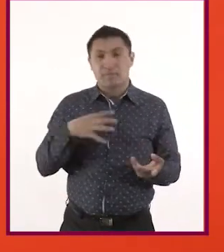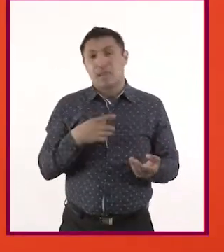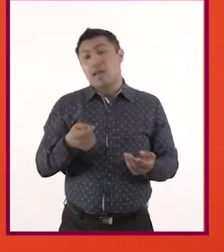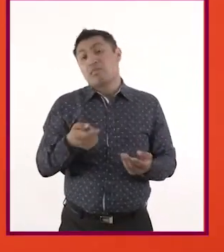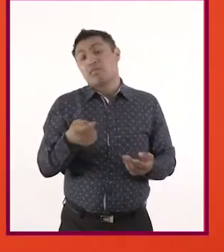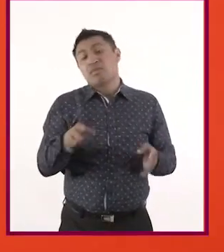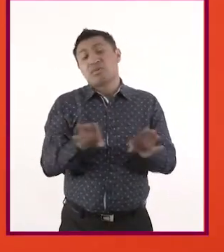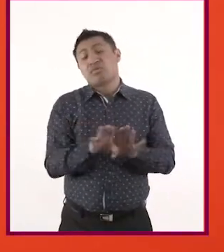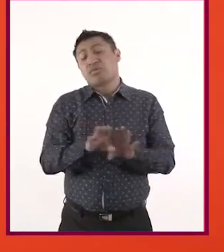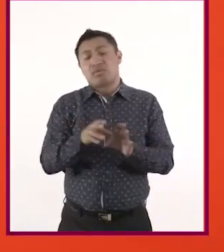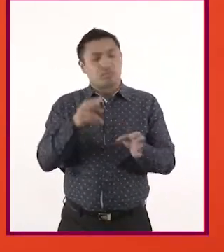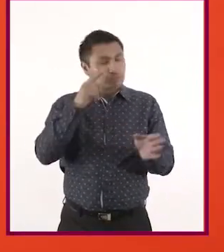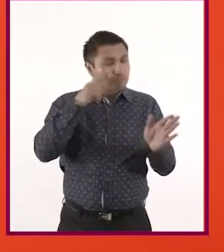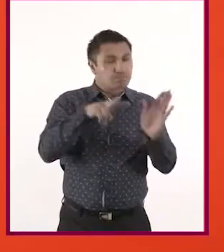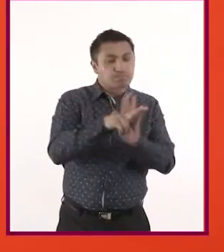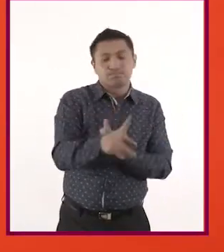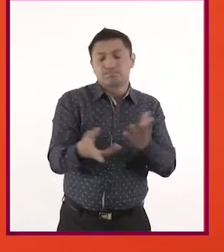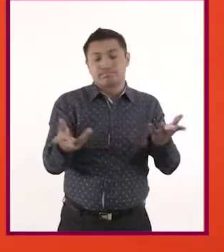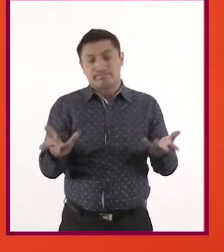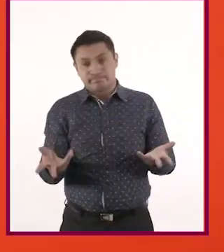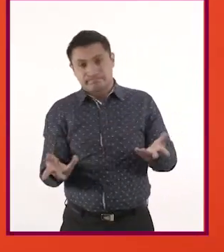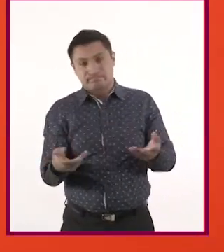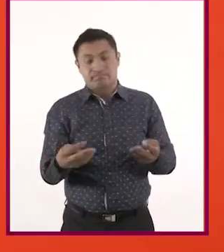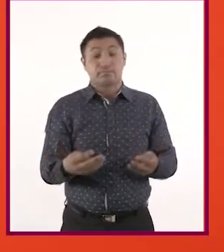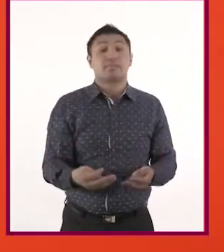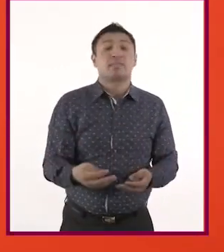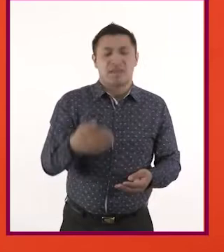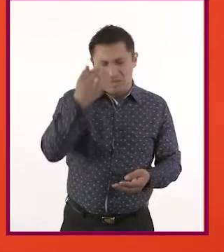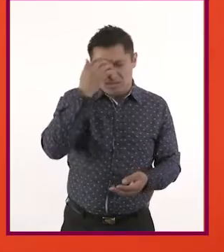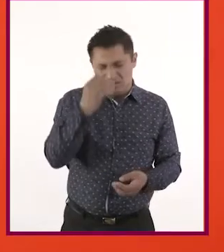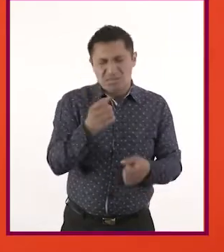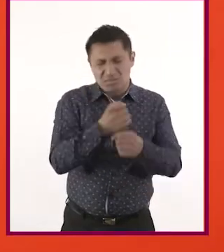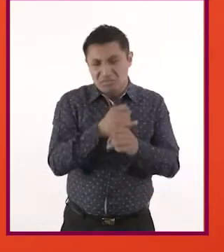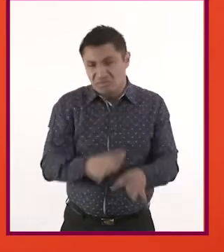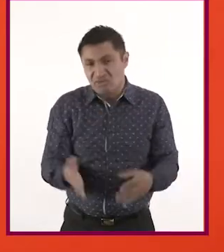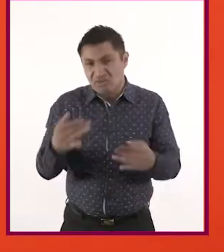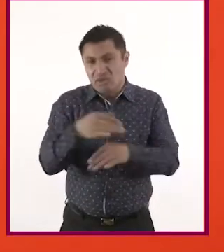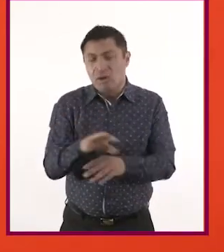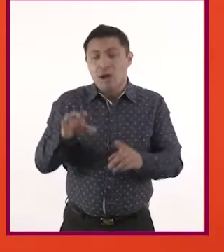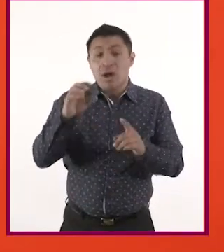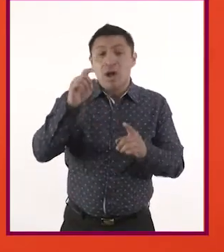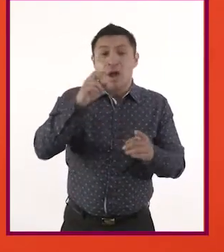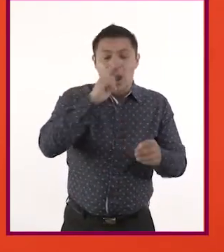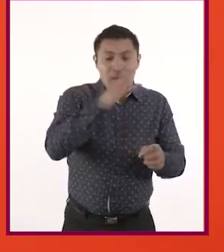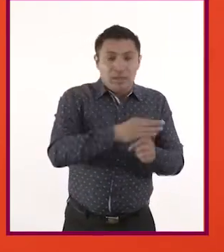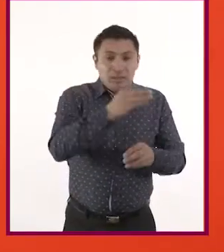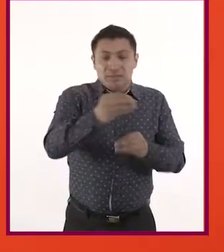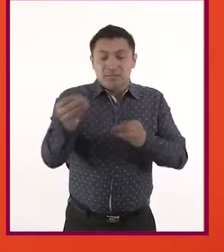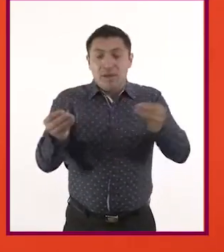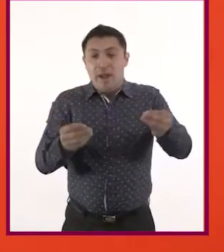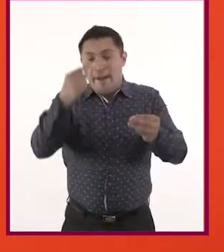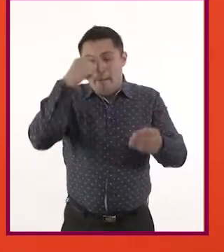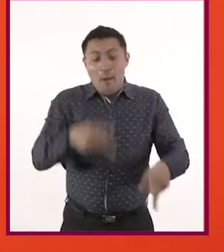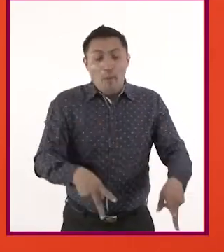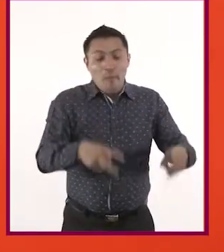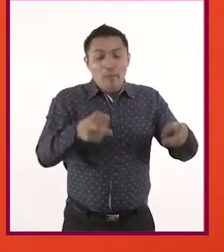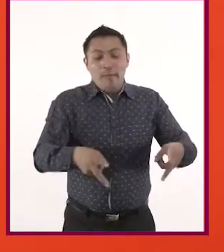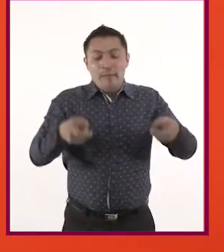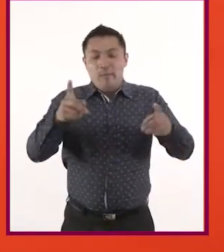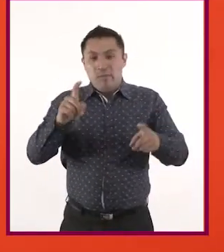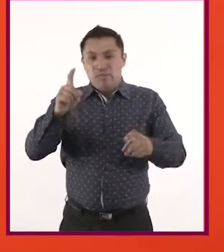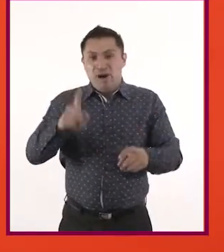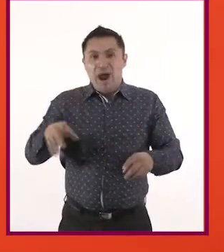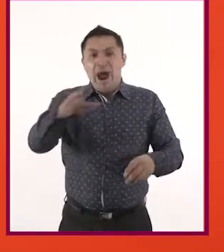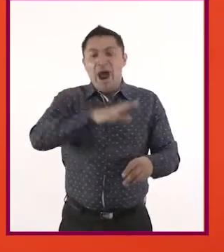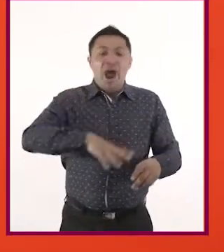decide y distribuye el agua en México. Aunque es posible conocer algunos datos sobre las concesiones otorgadas para la extracción del agua, en la